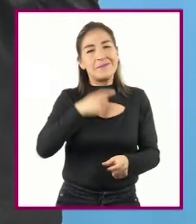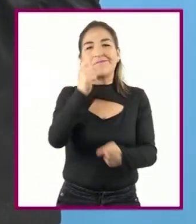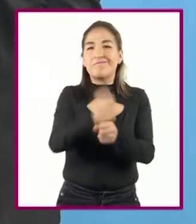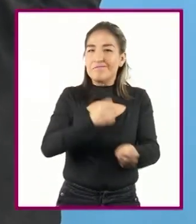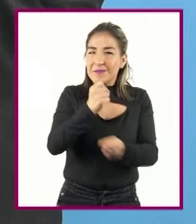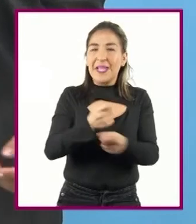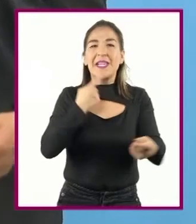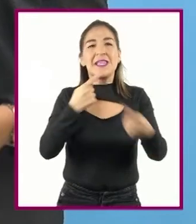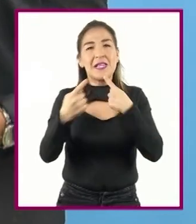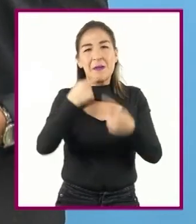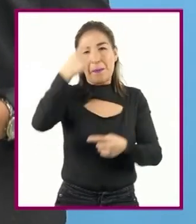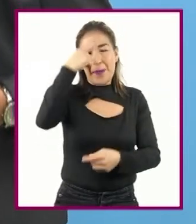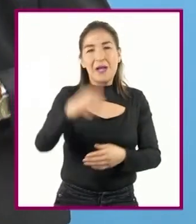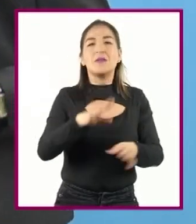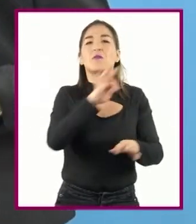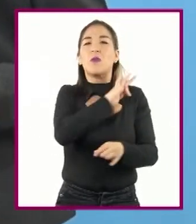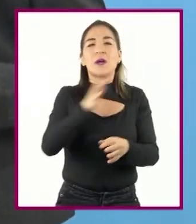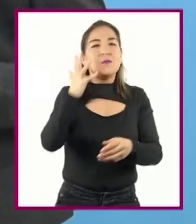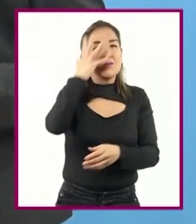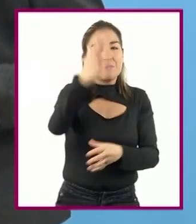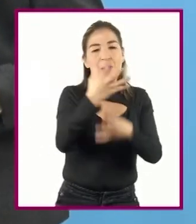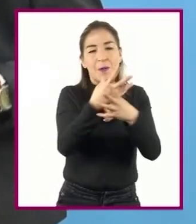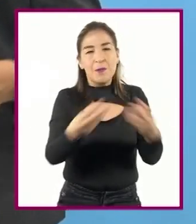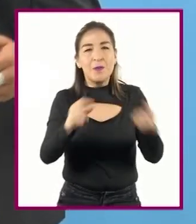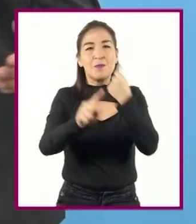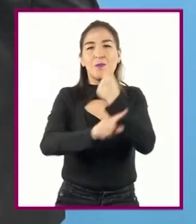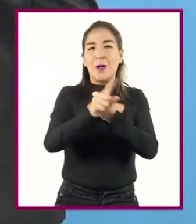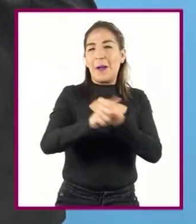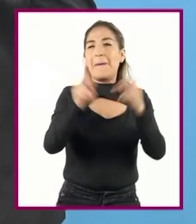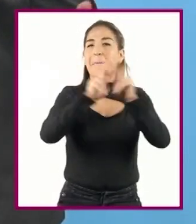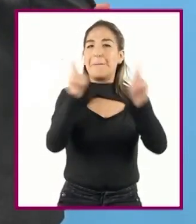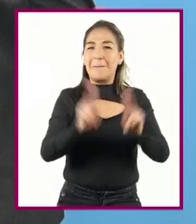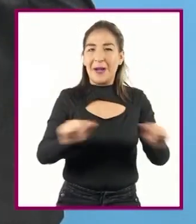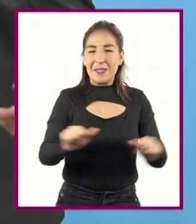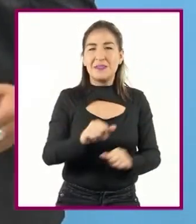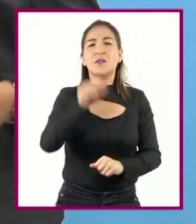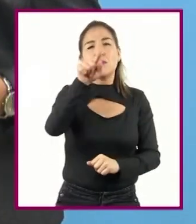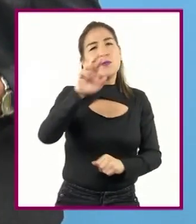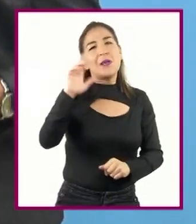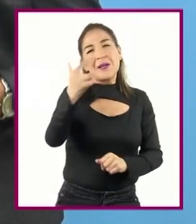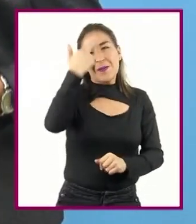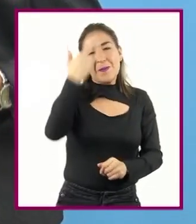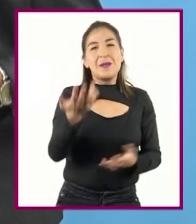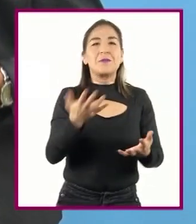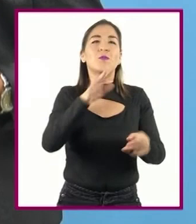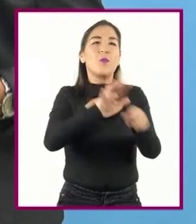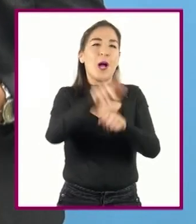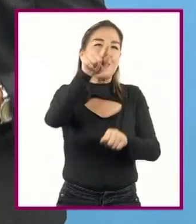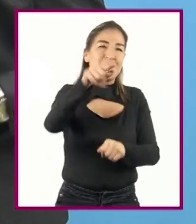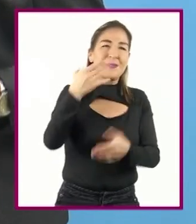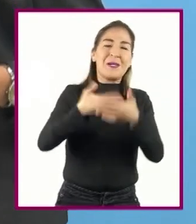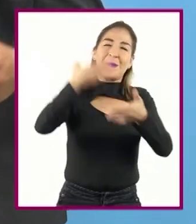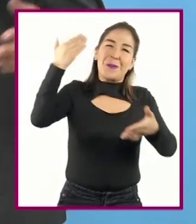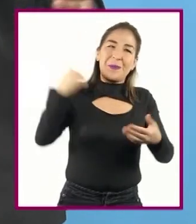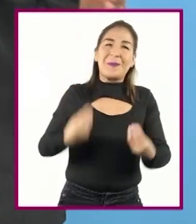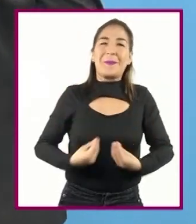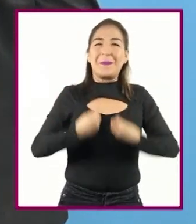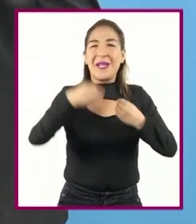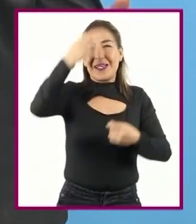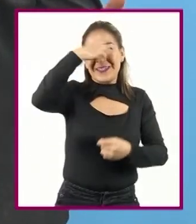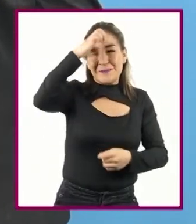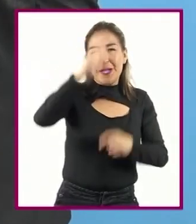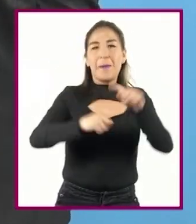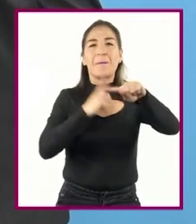para procurar la solución pacífica de los conflictos. ¿Recuerdan una experiencia positiva que hayan tenido